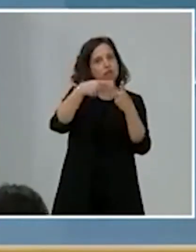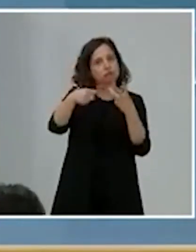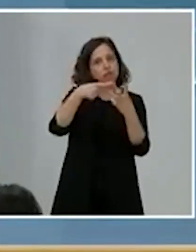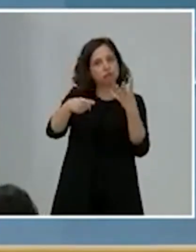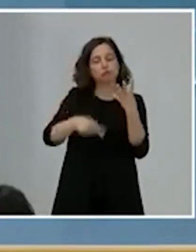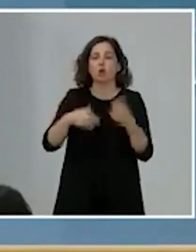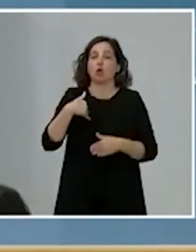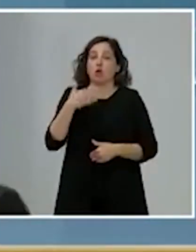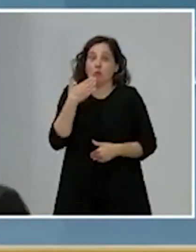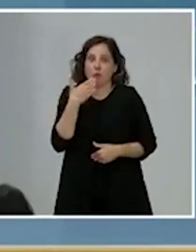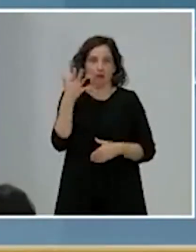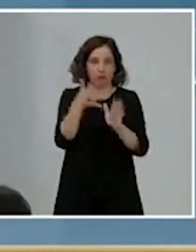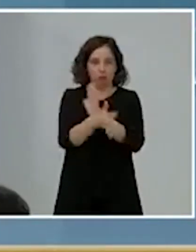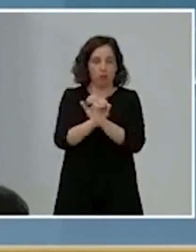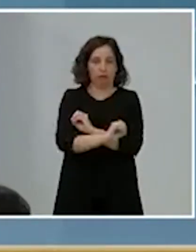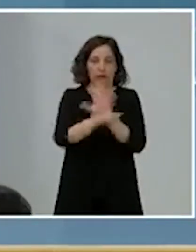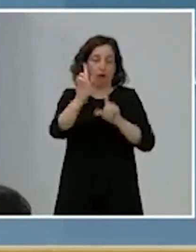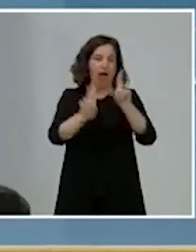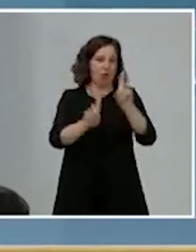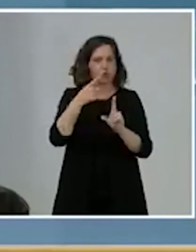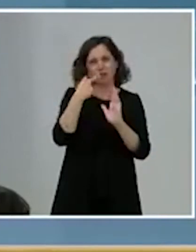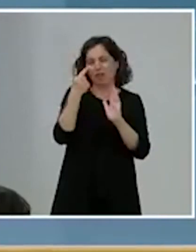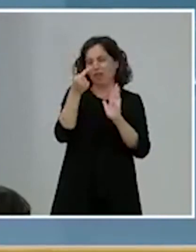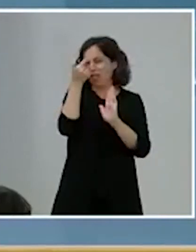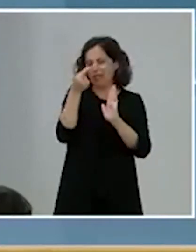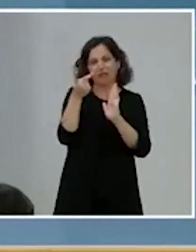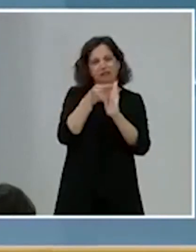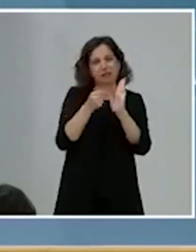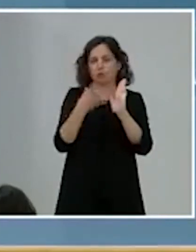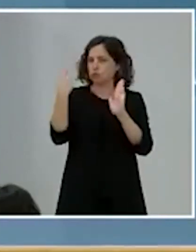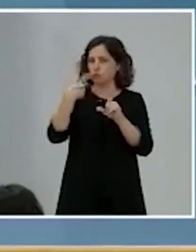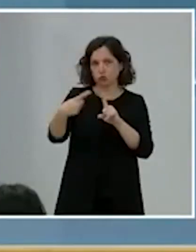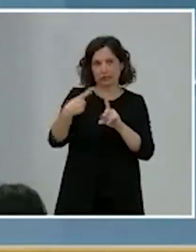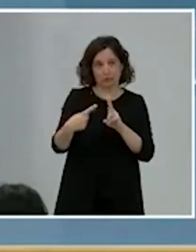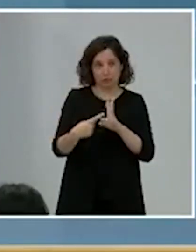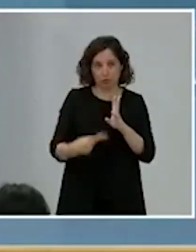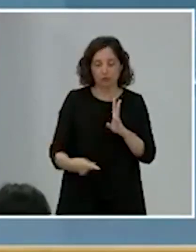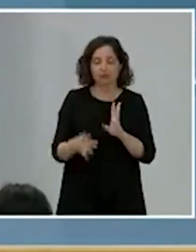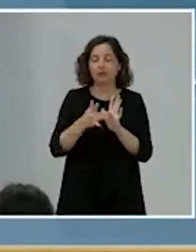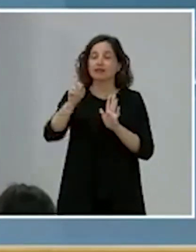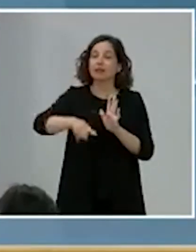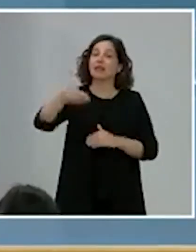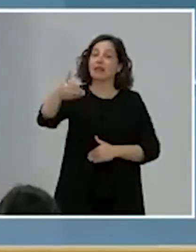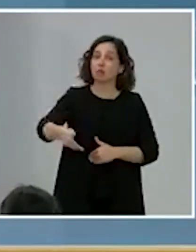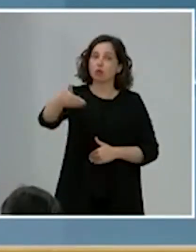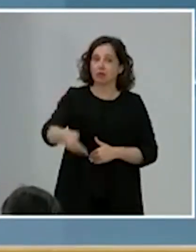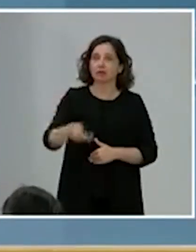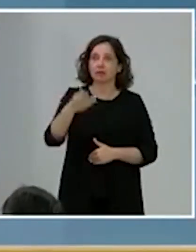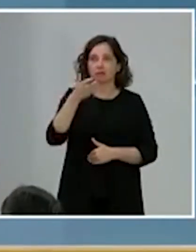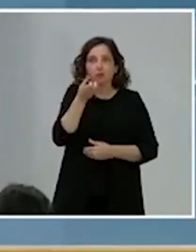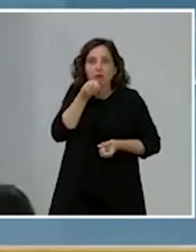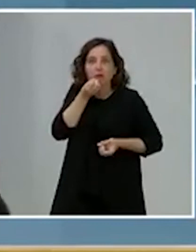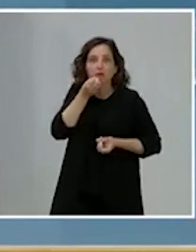señalar solamente algunos, porque insisto en la extensión del mismo y, además, creo que es importante que demos buena